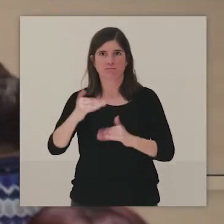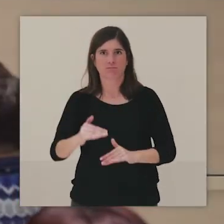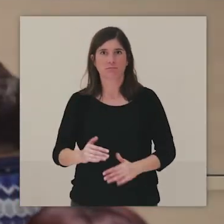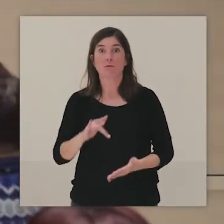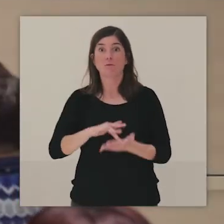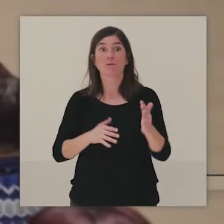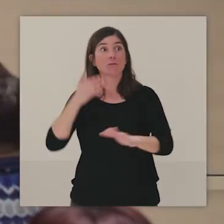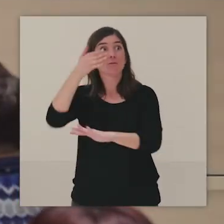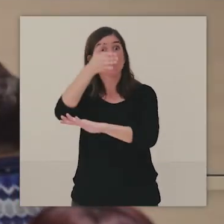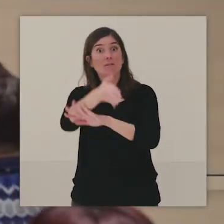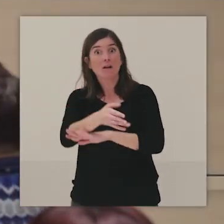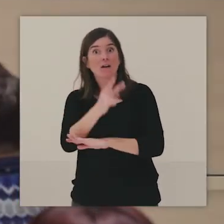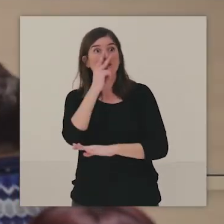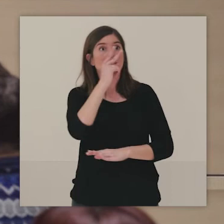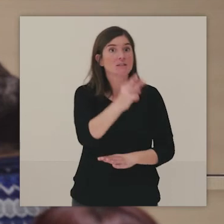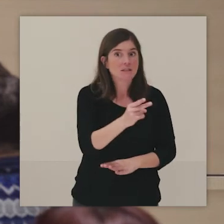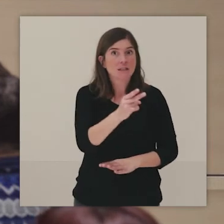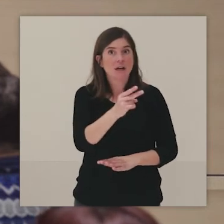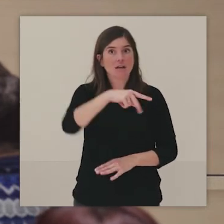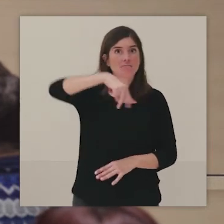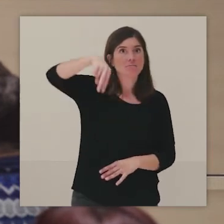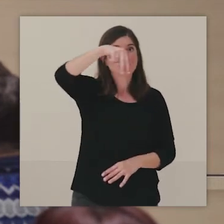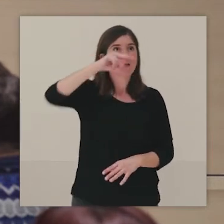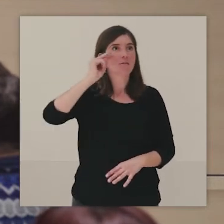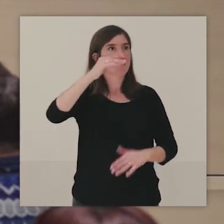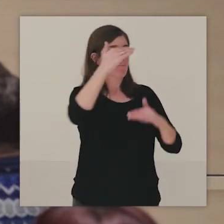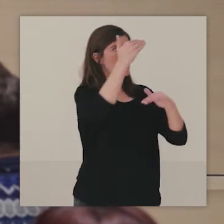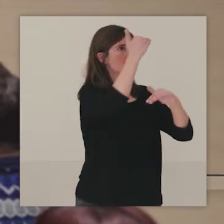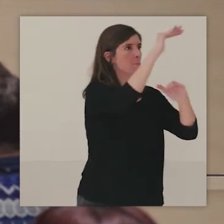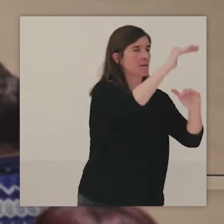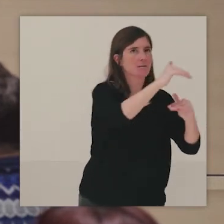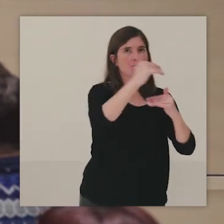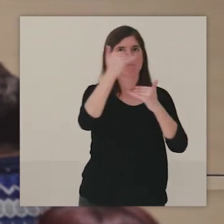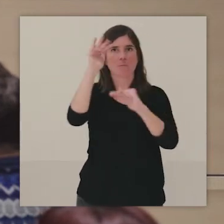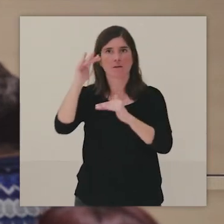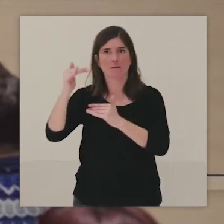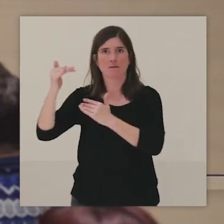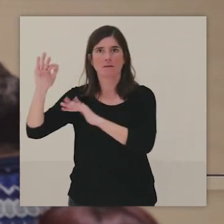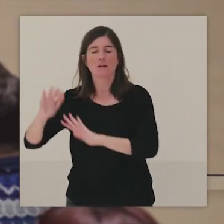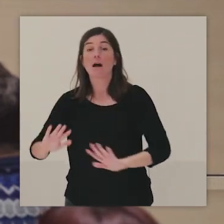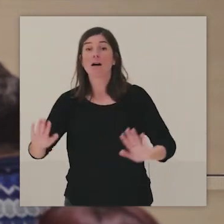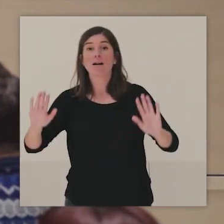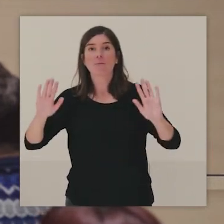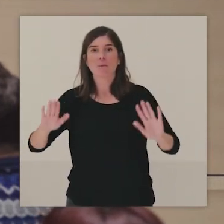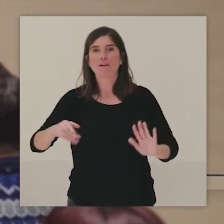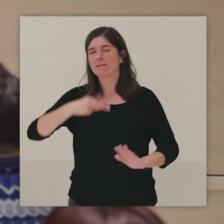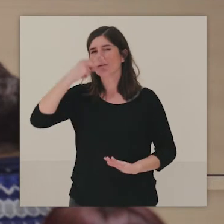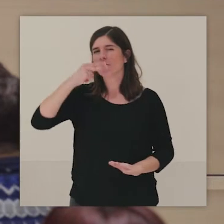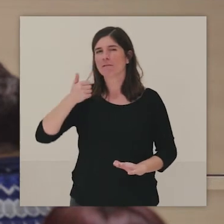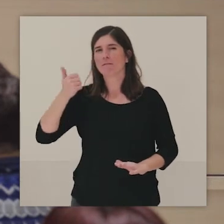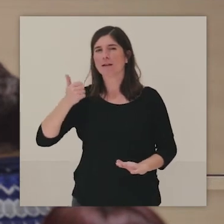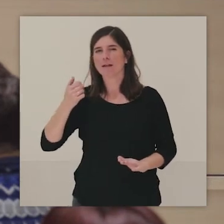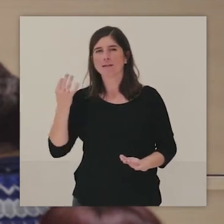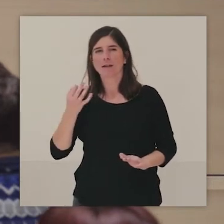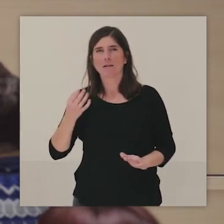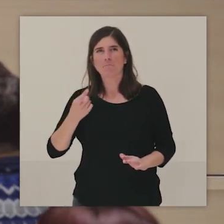que cuando visitamos, claro, nos vamos encontrando las diferentes partes. Pero esto, lo interesante era imaginarnos cómo